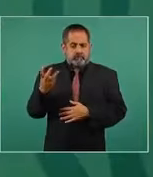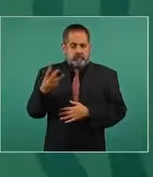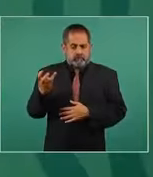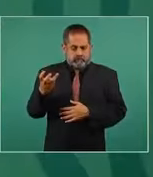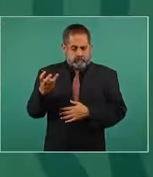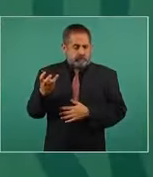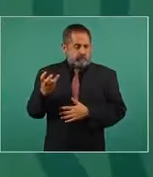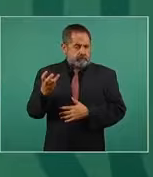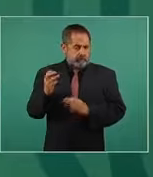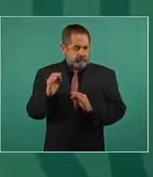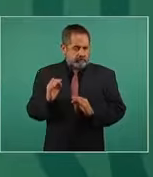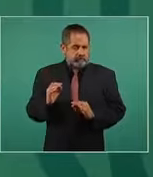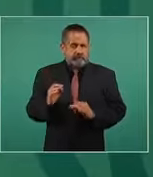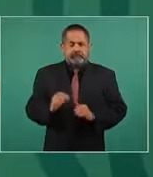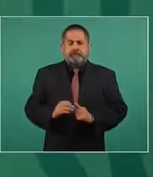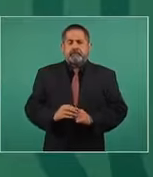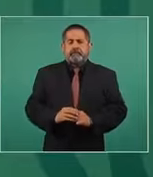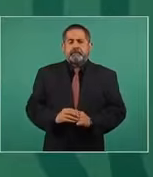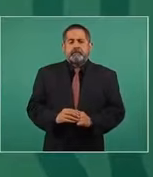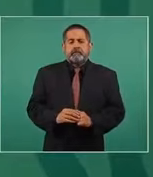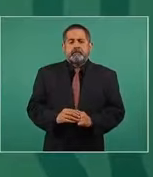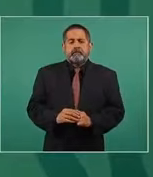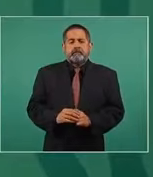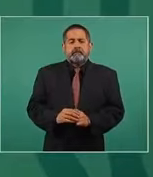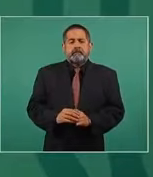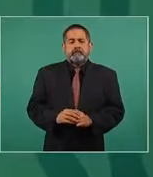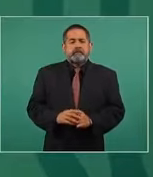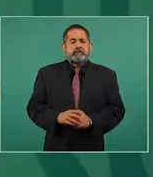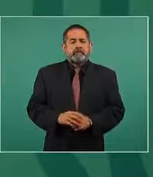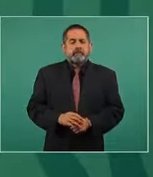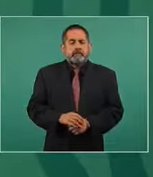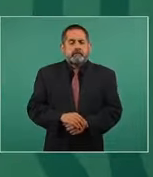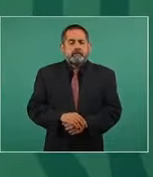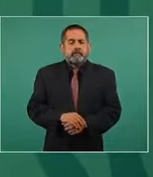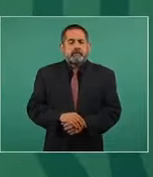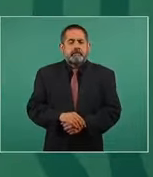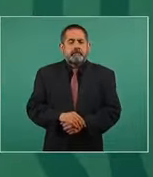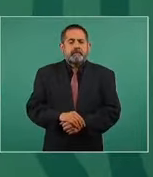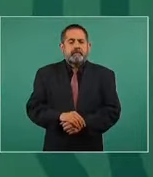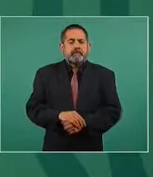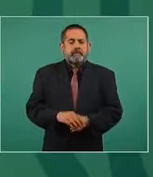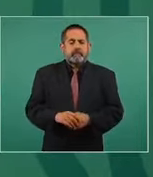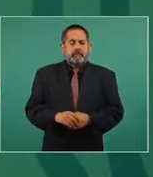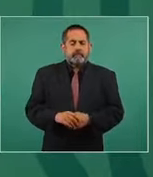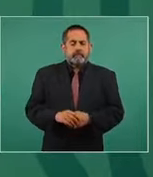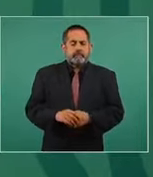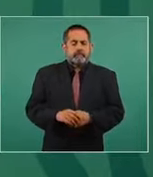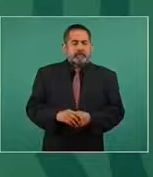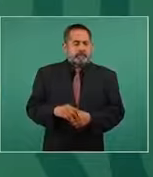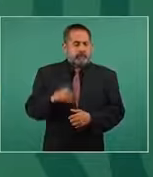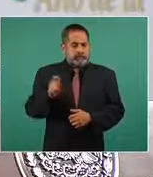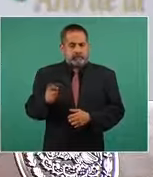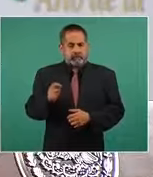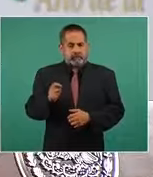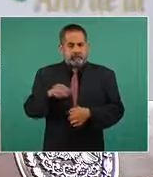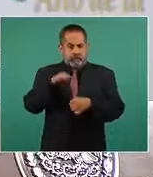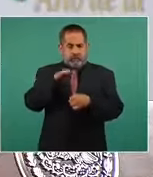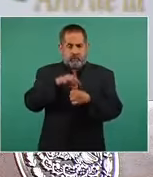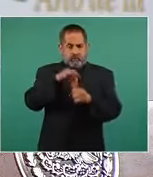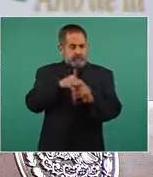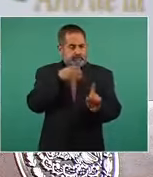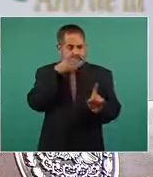que tiene que ver con los votos